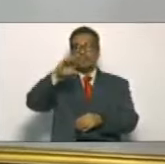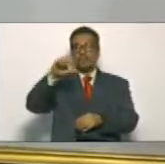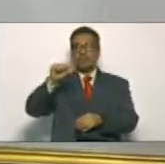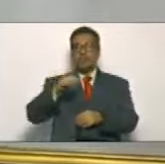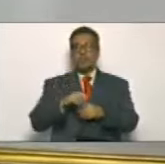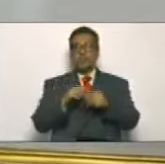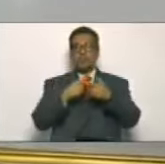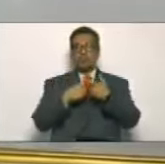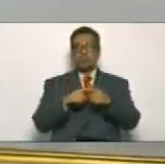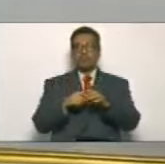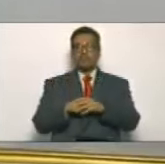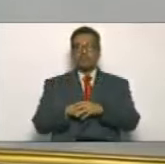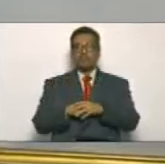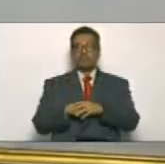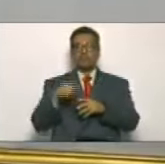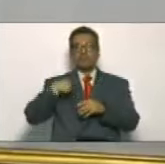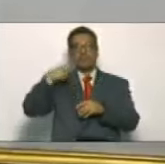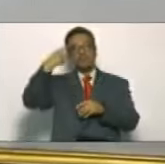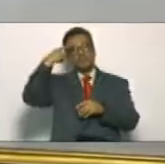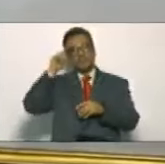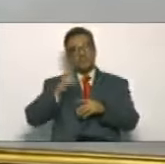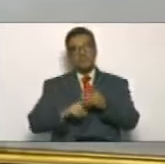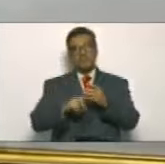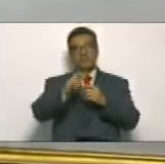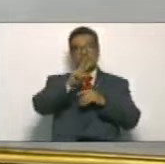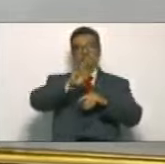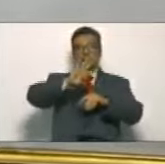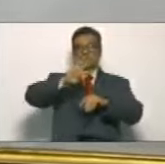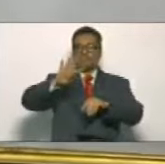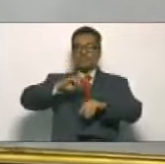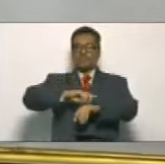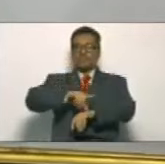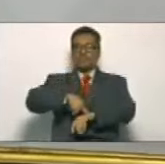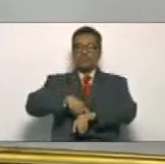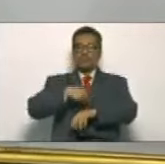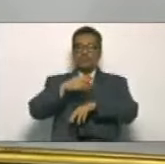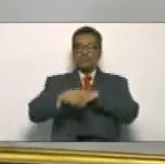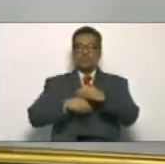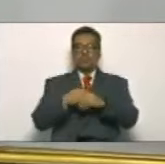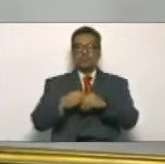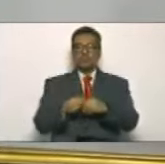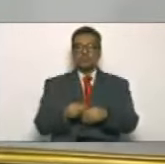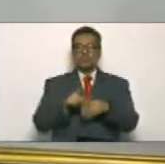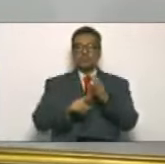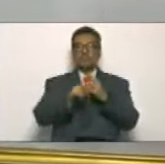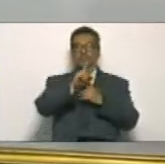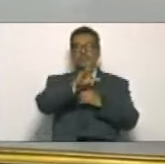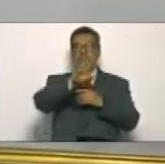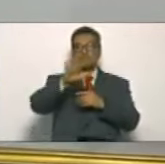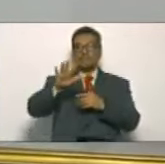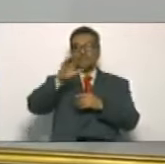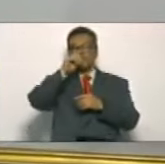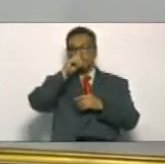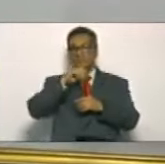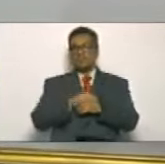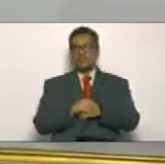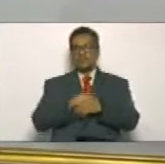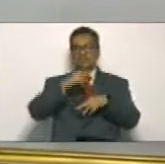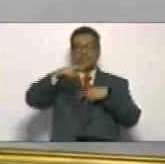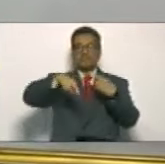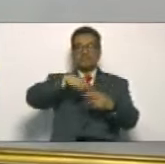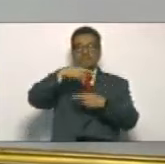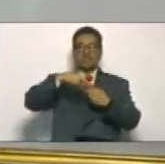Pero apenas a 24 horas de que se cumplan 25 años de la